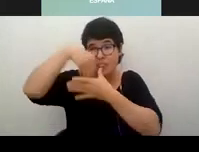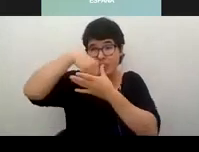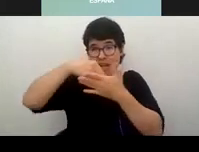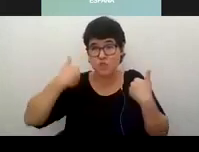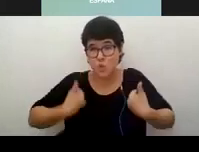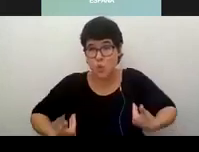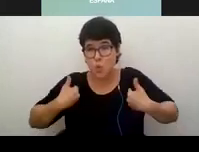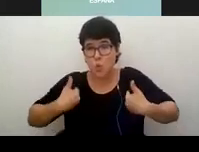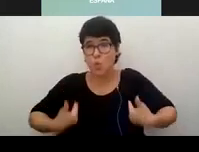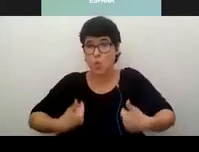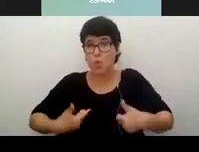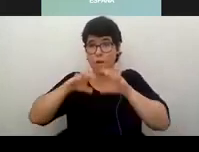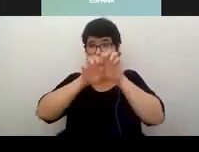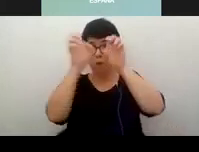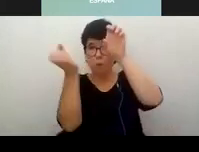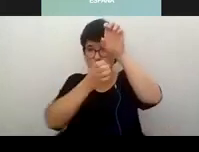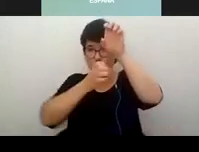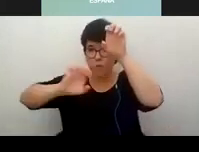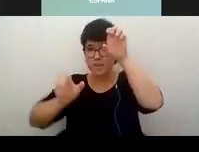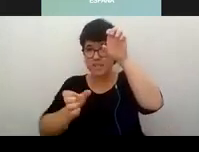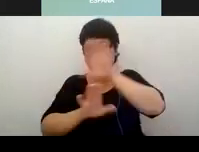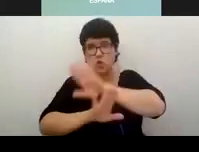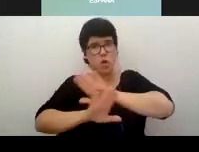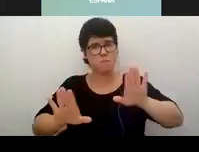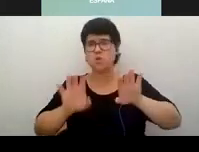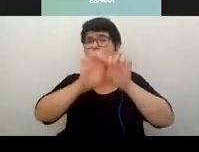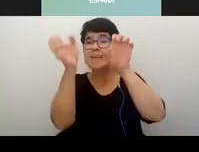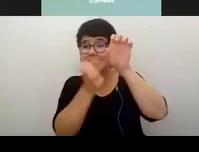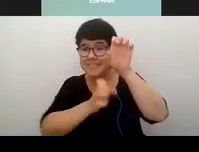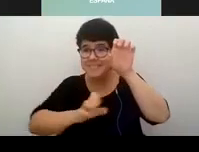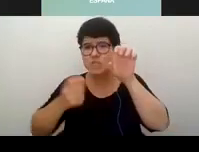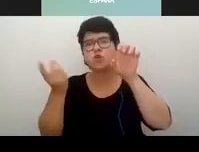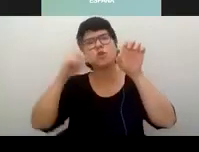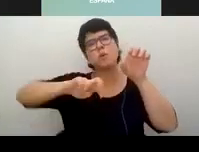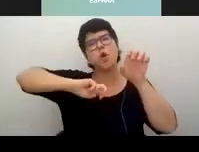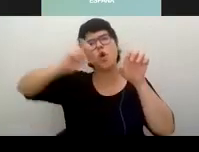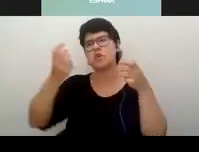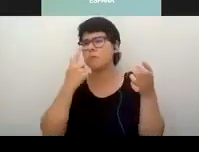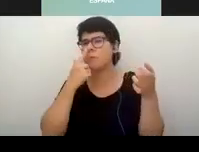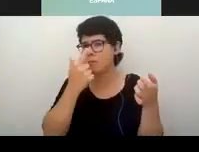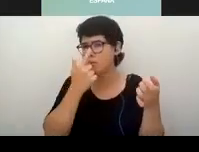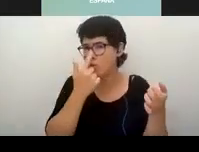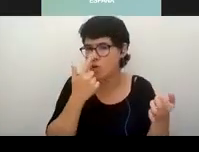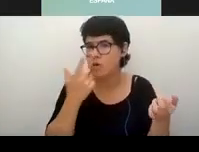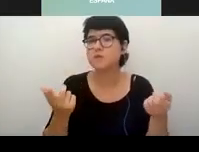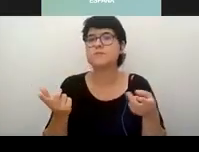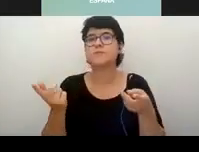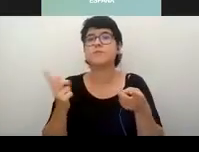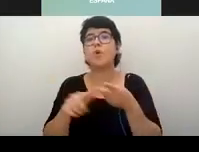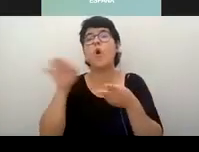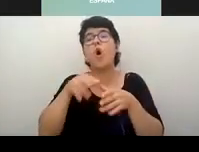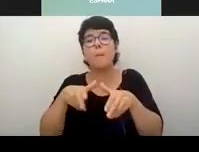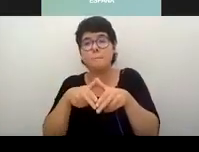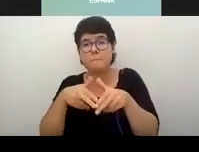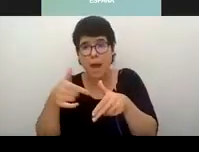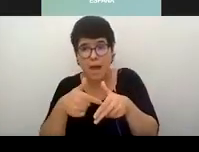en nuestro intestino. No solo en nuestro intestino, también existe microbiota en otras mucosas, por ejemplo, la mucosa vaginal,